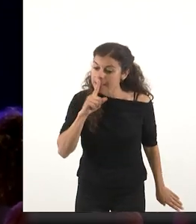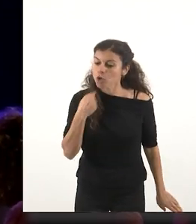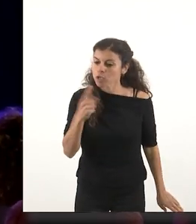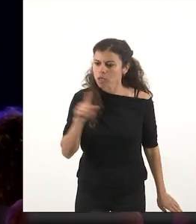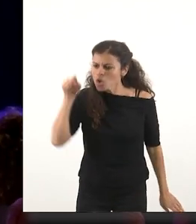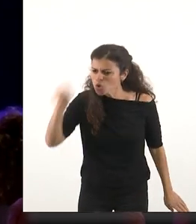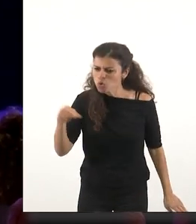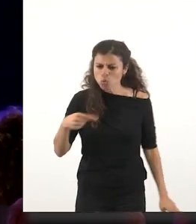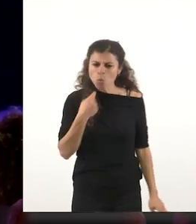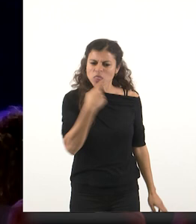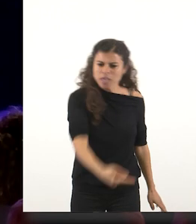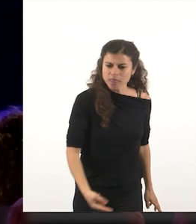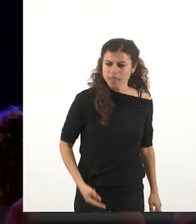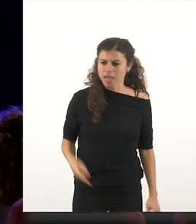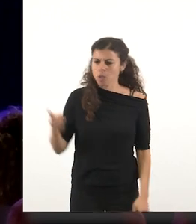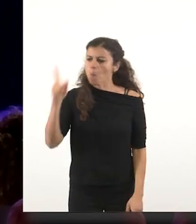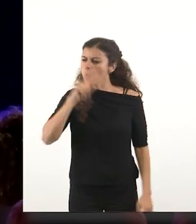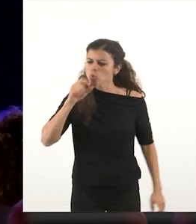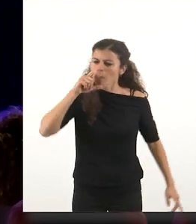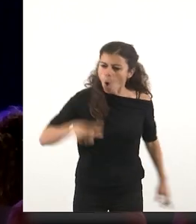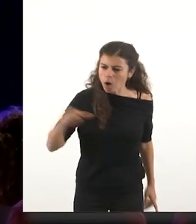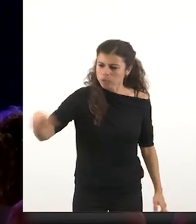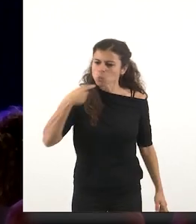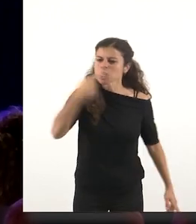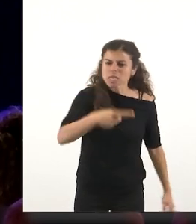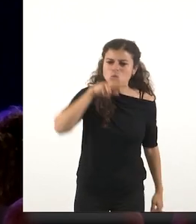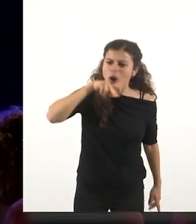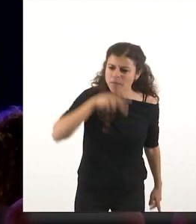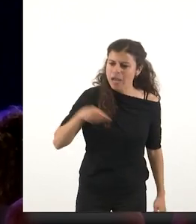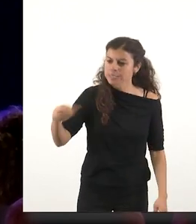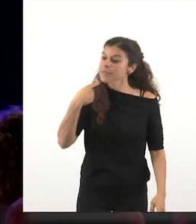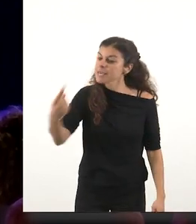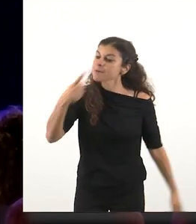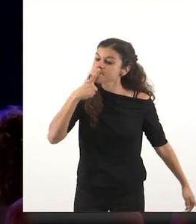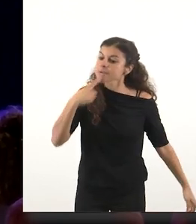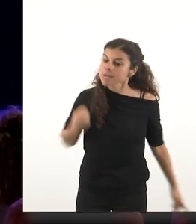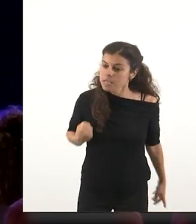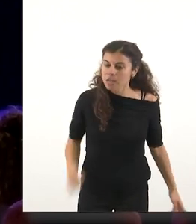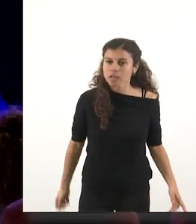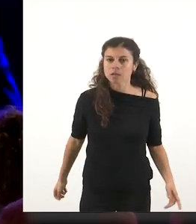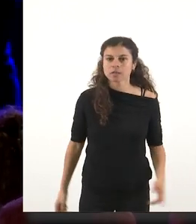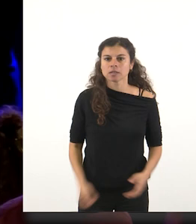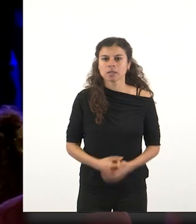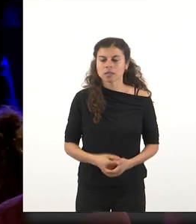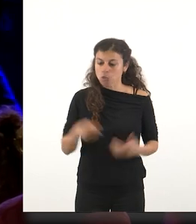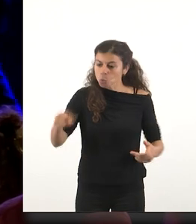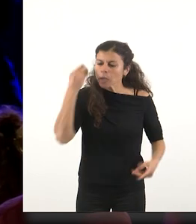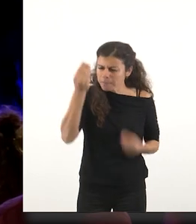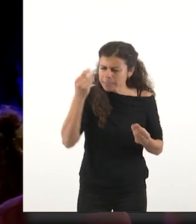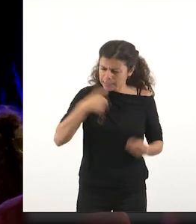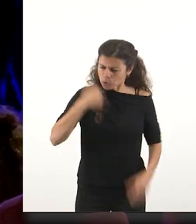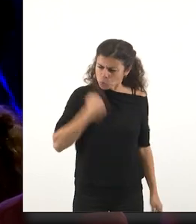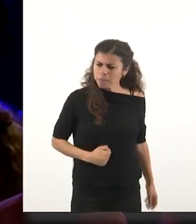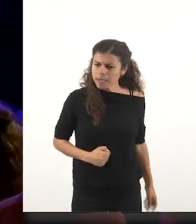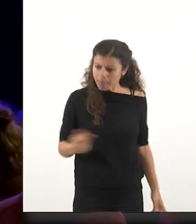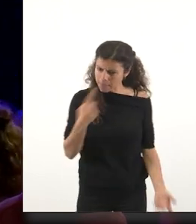la puta boca. ¿No te acuerdas? Porque yo soy un mierda que no te importo. Yo me acuerdo de todas tus cosas. Y tuve lo mío y la mitad. Soy una mierda, tía.